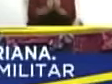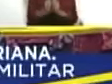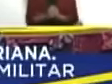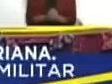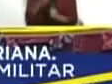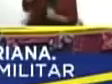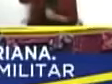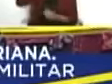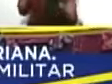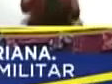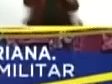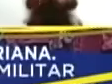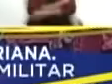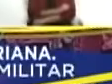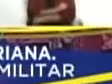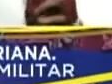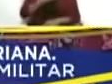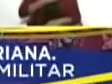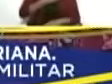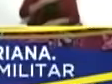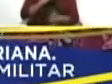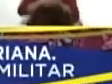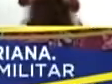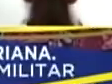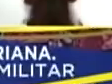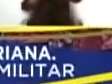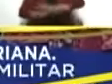Hoy en la noche, cuando lleguen a su casa,